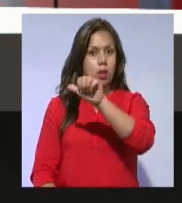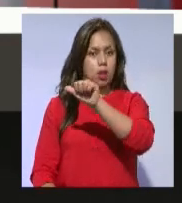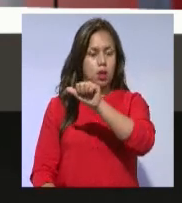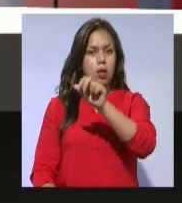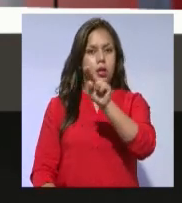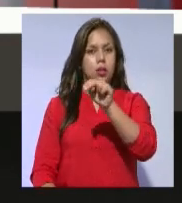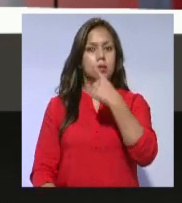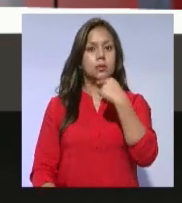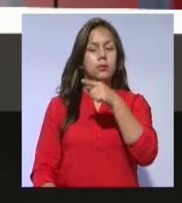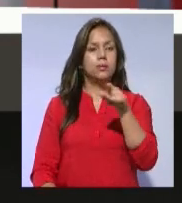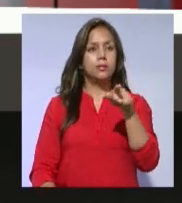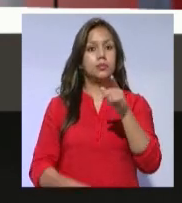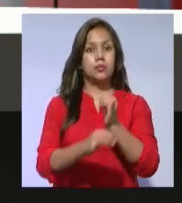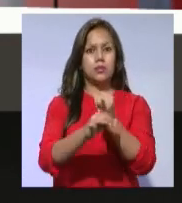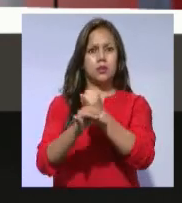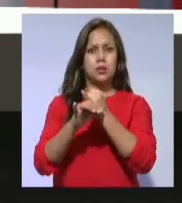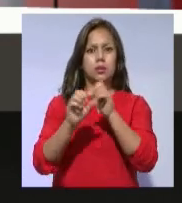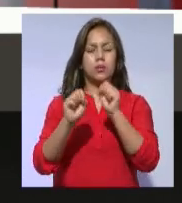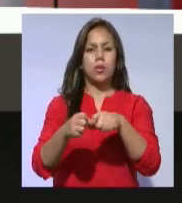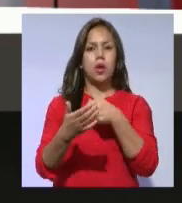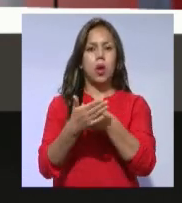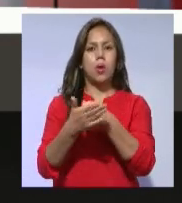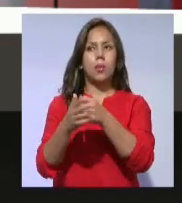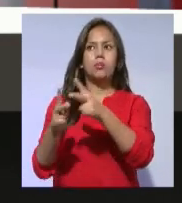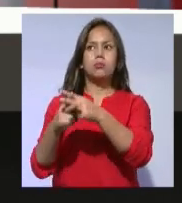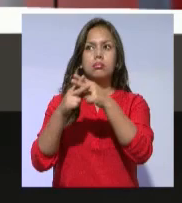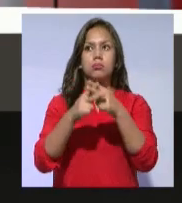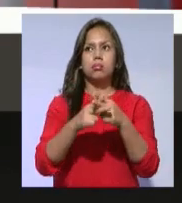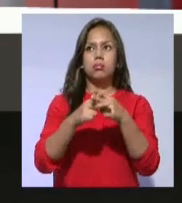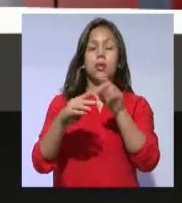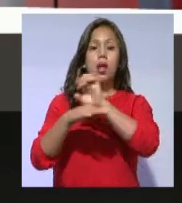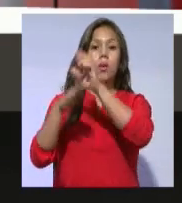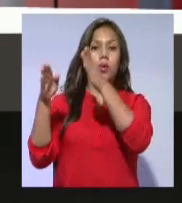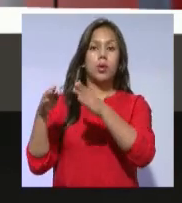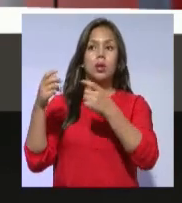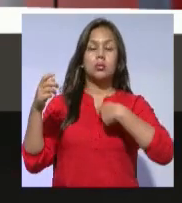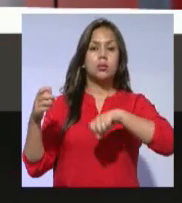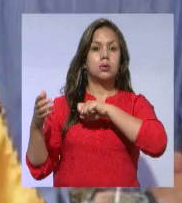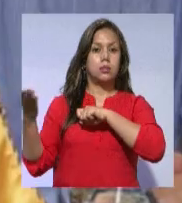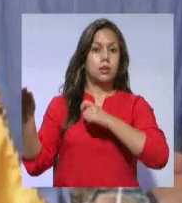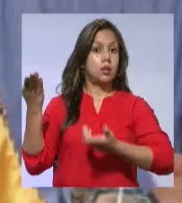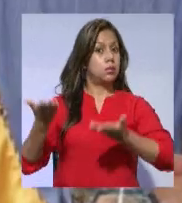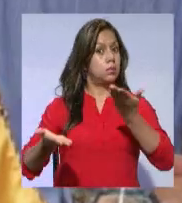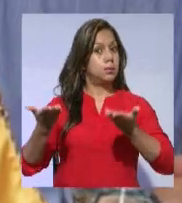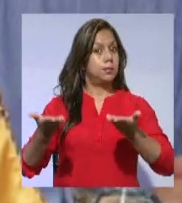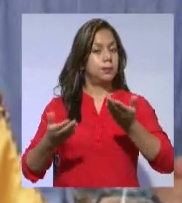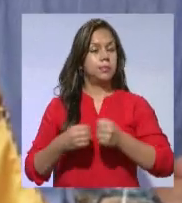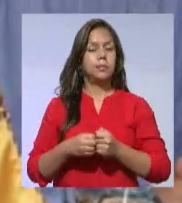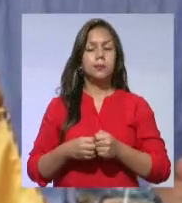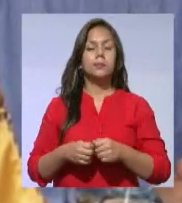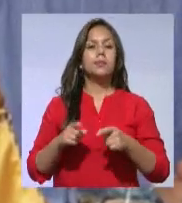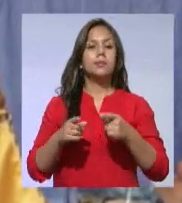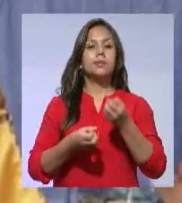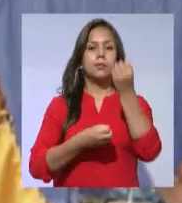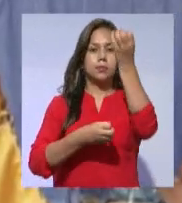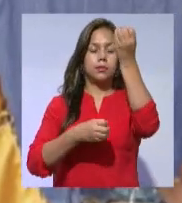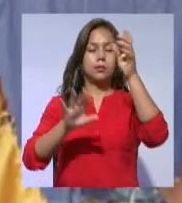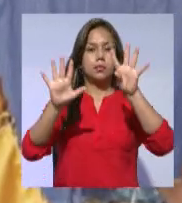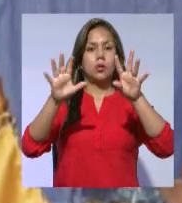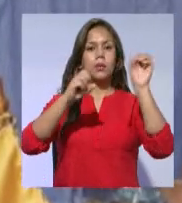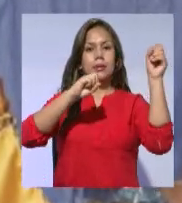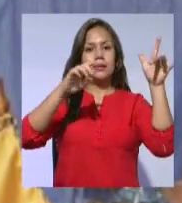en nuestro país compren carteras de crédito de ecuatorianos en españa' la información se la conoció el pasado 9 de